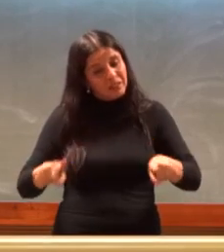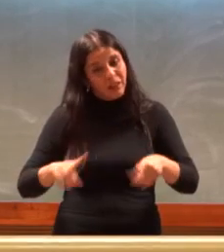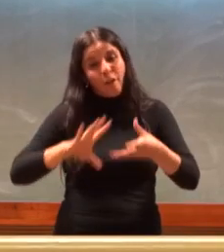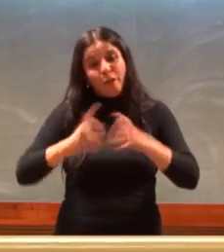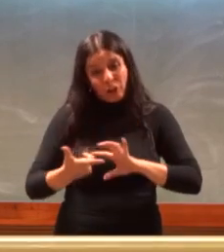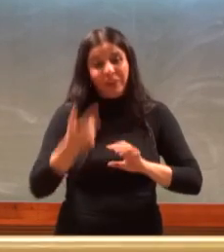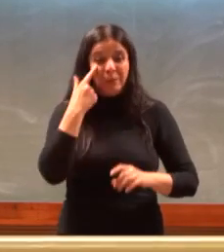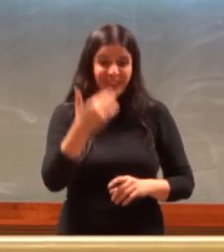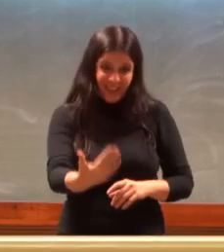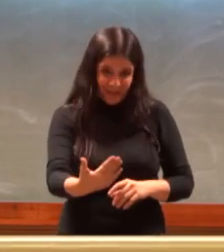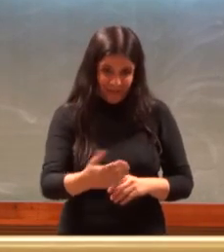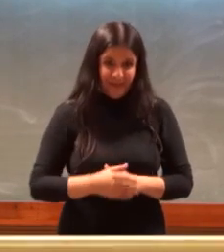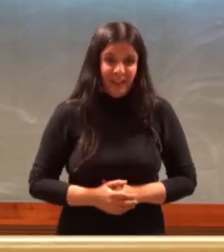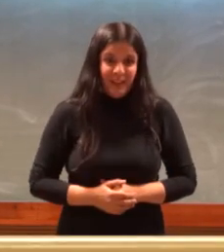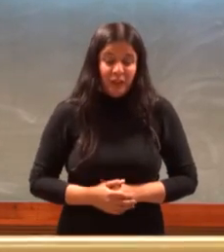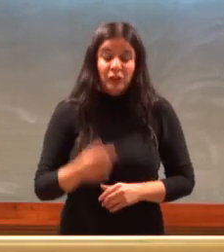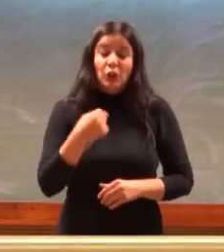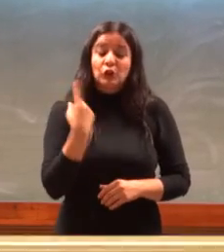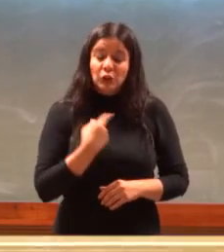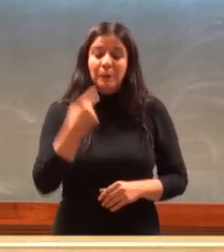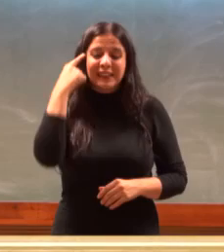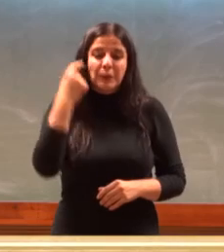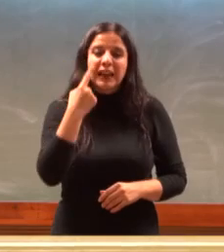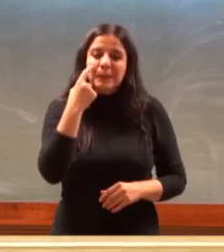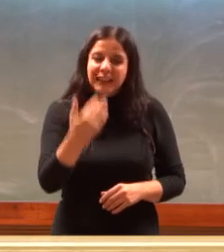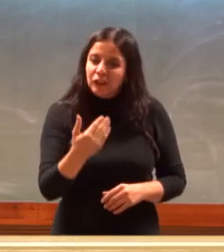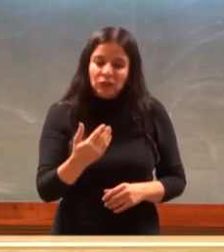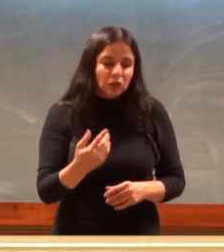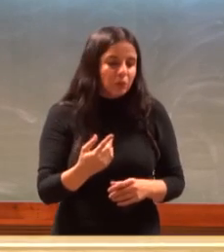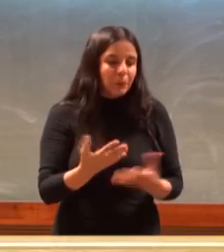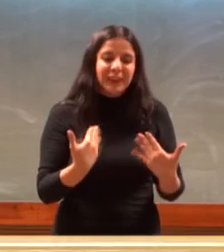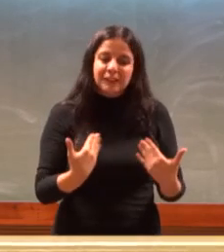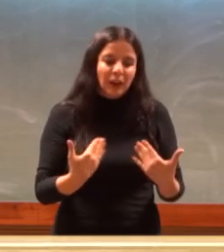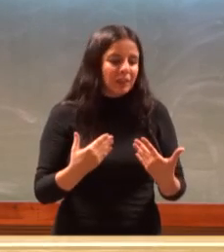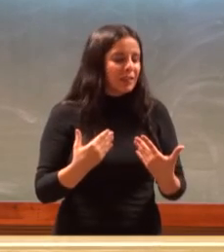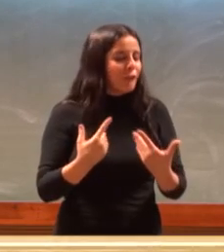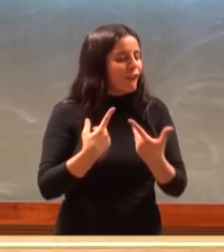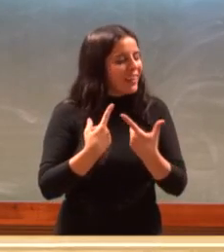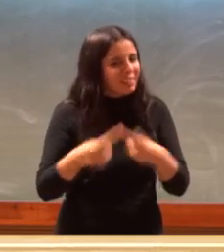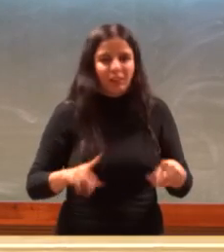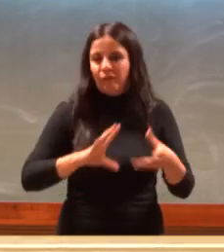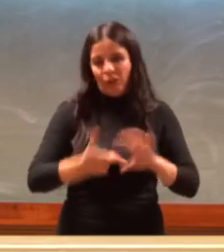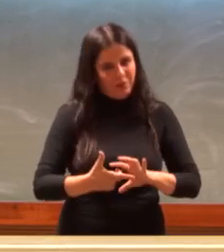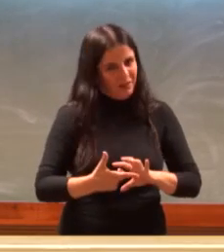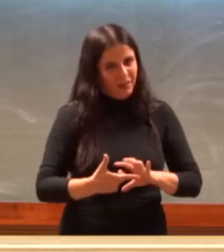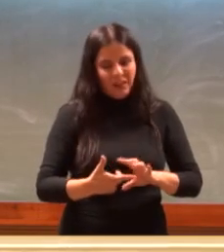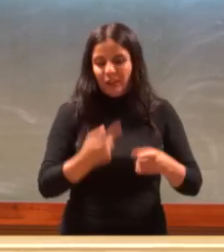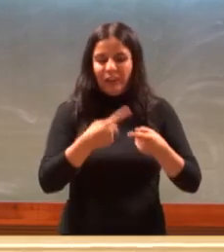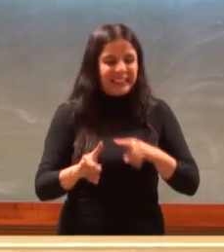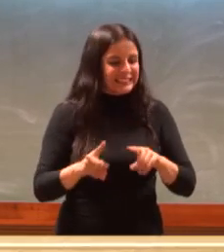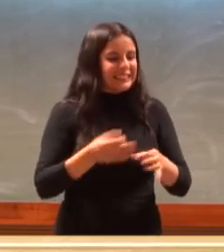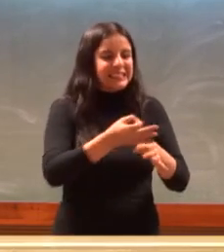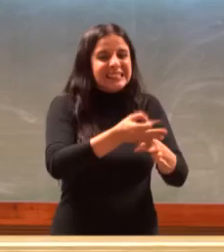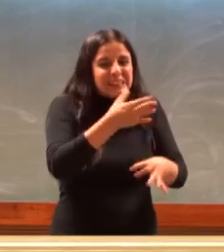entonces entendemos que que la investigación admite diversos formatos diversas lógicas disciplinares interdisciplinares